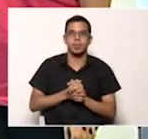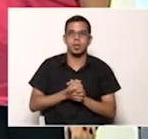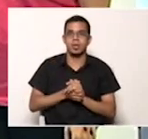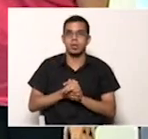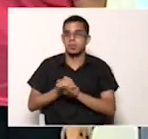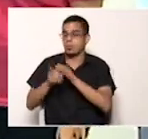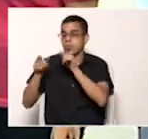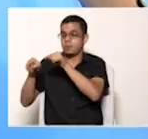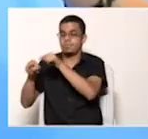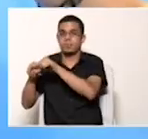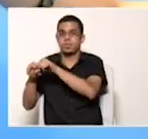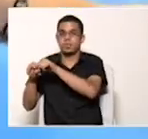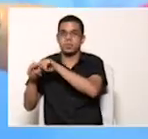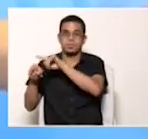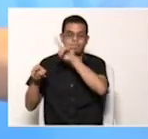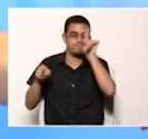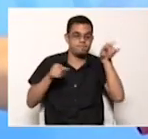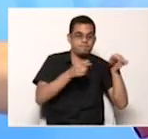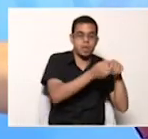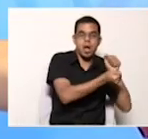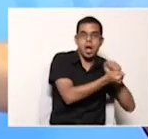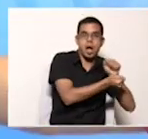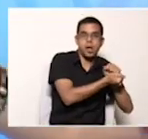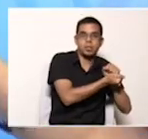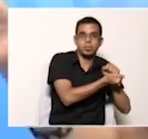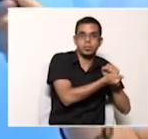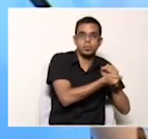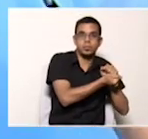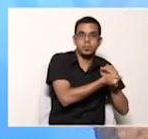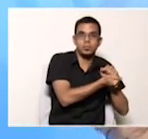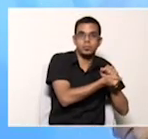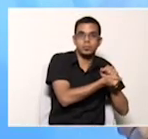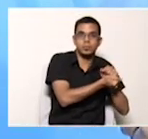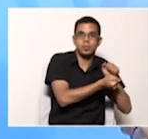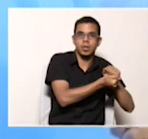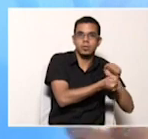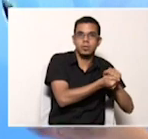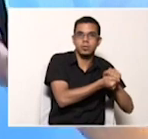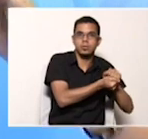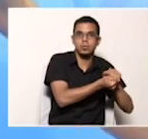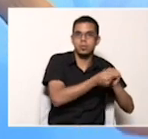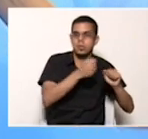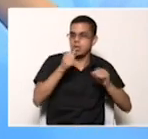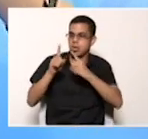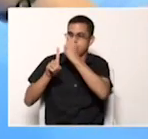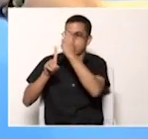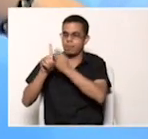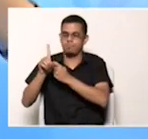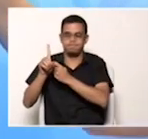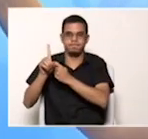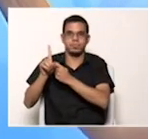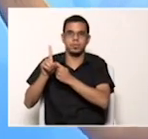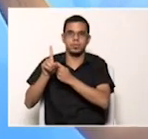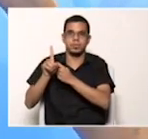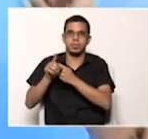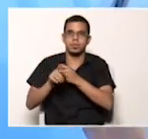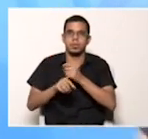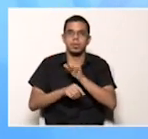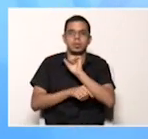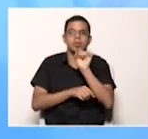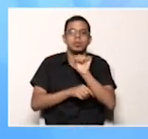de estado gaseoso a estado sólido, que disminuyó la cantidad de energía, se llama